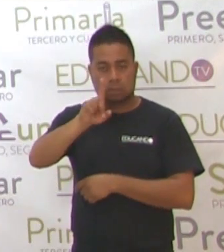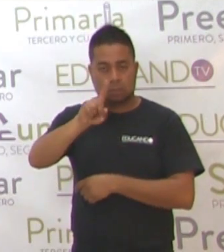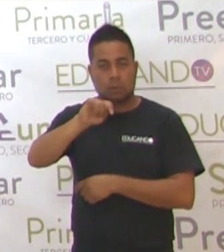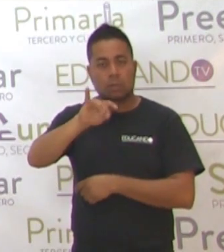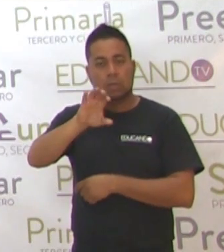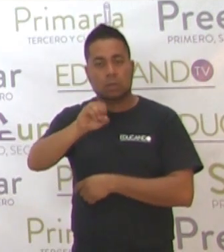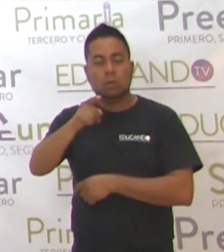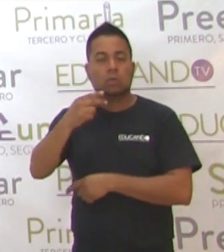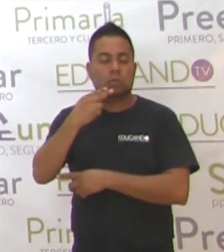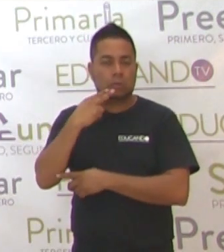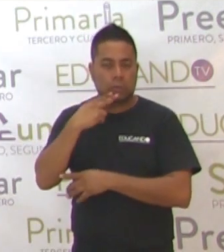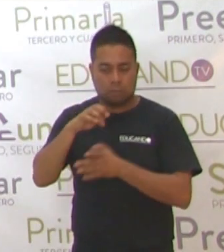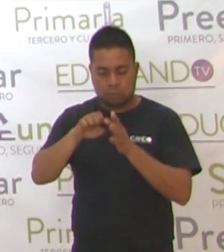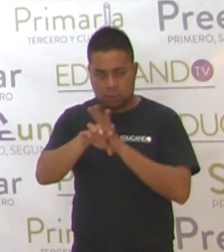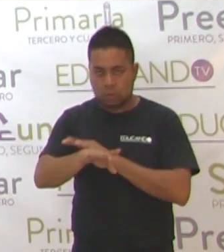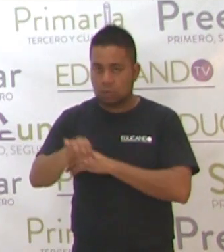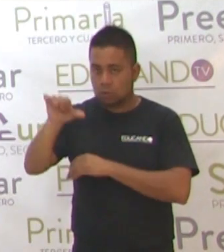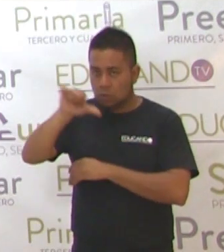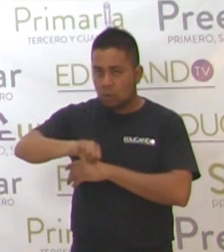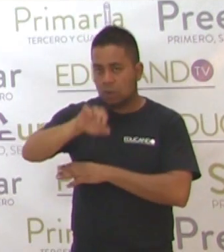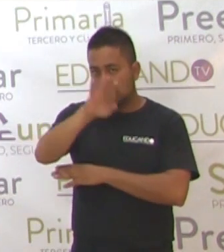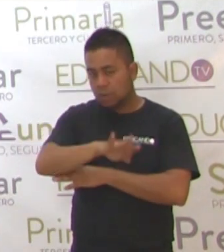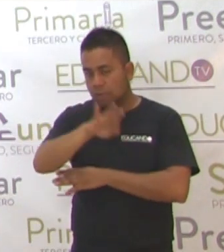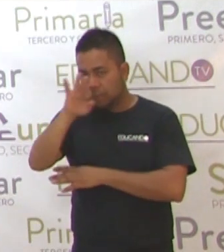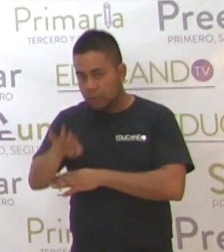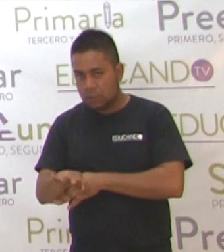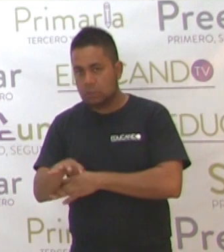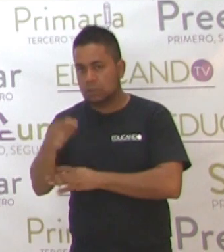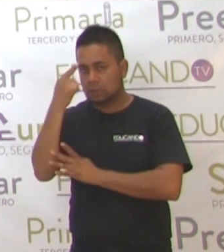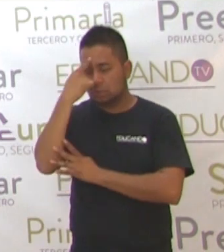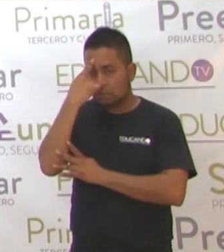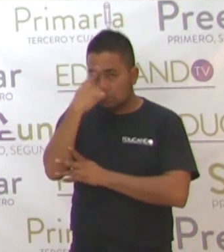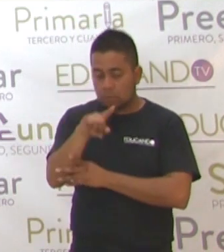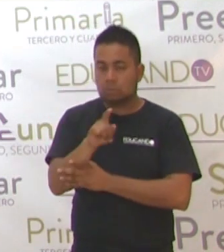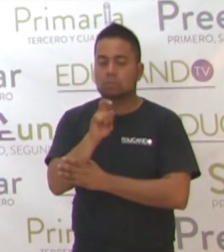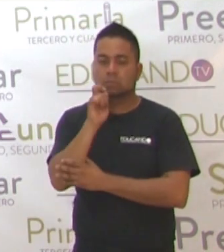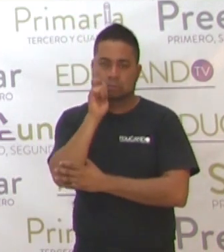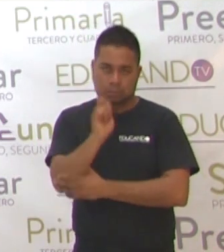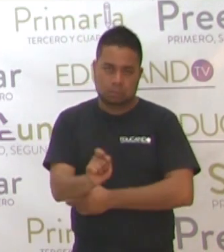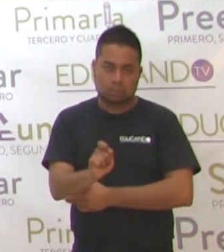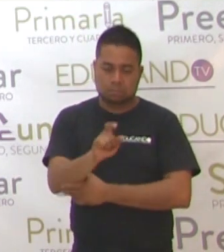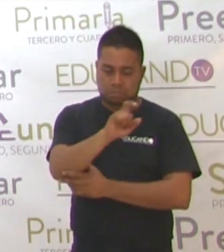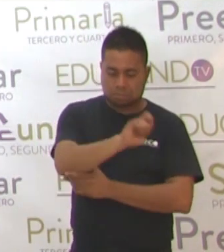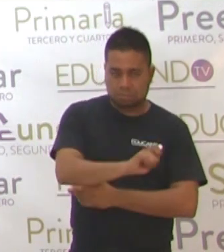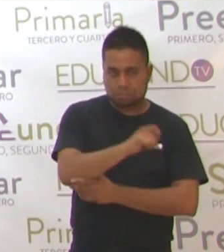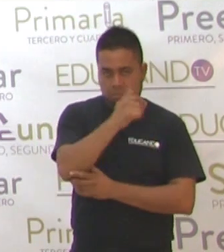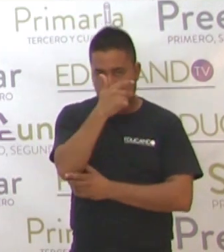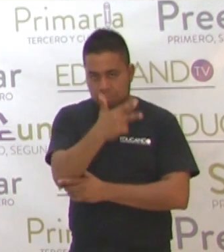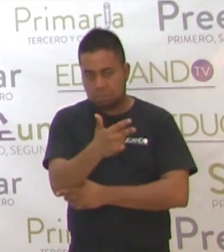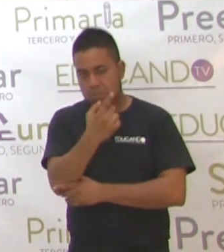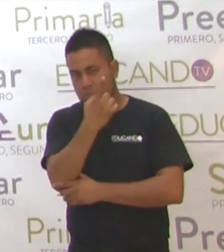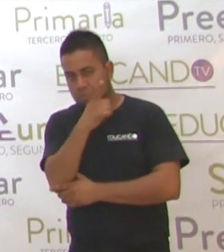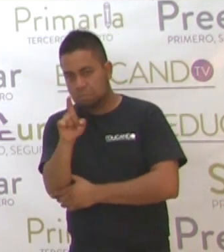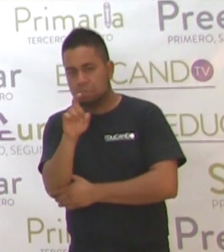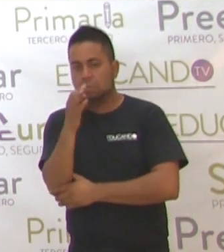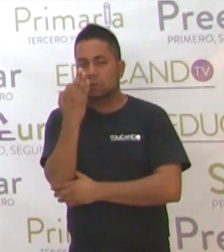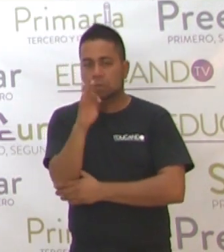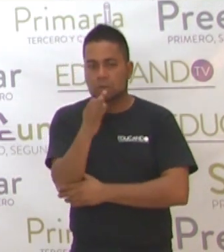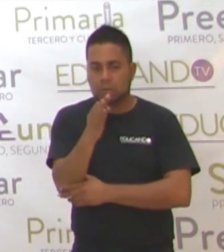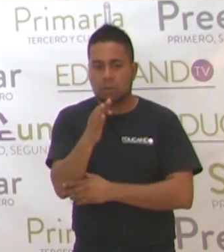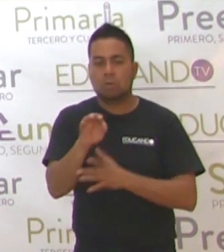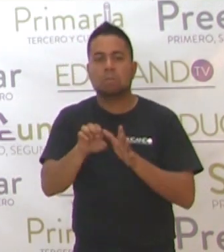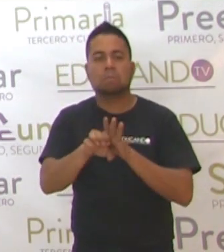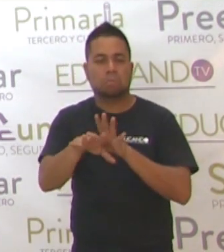hoy sería la fecha de lo que es 28 de febrero